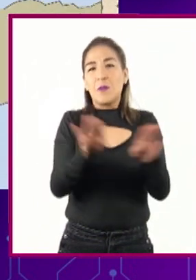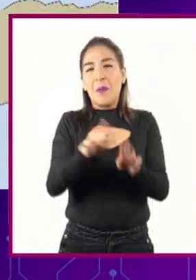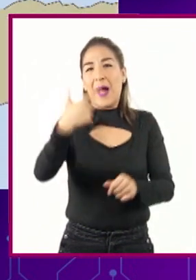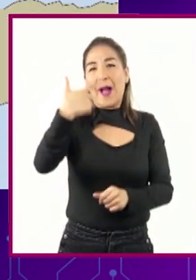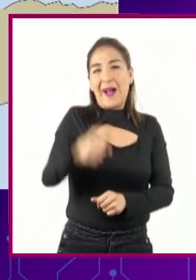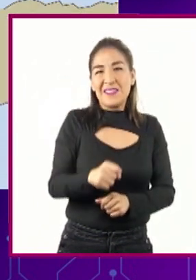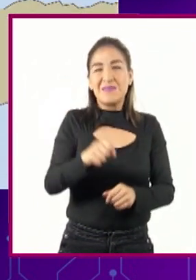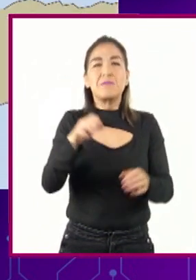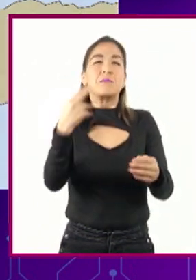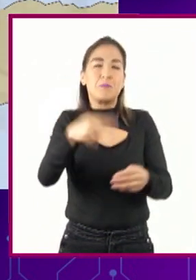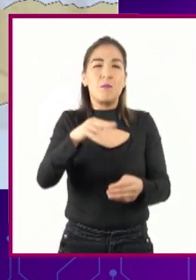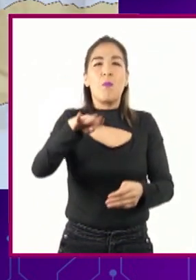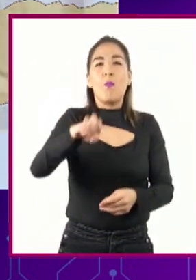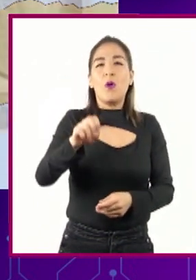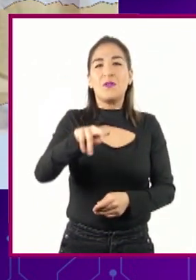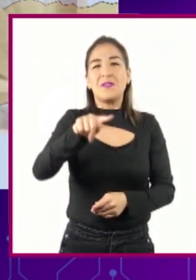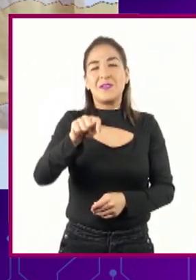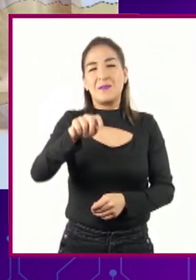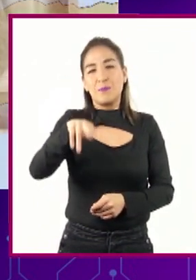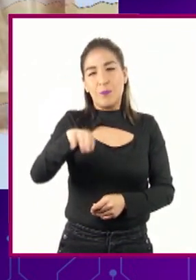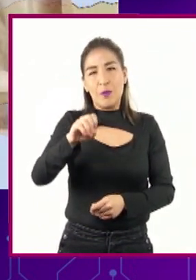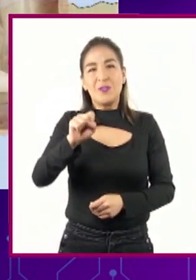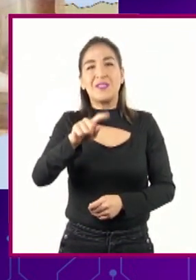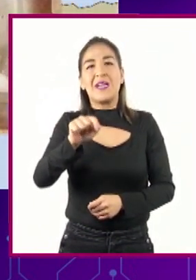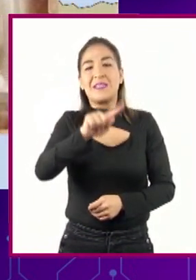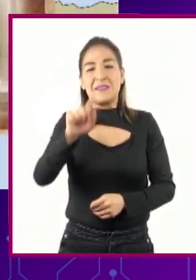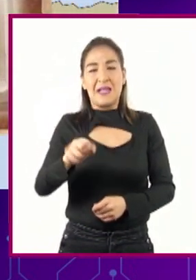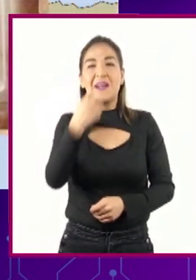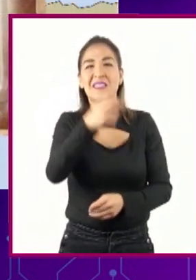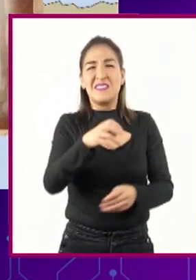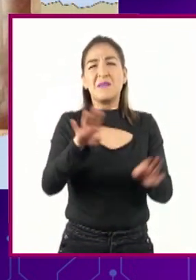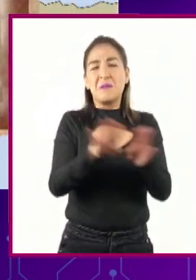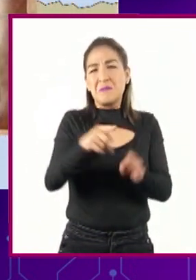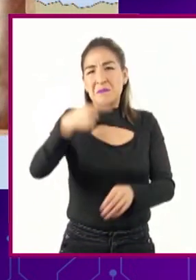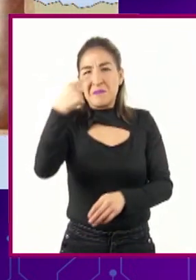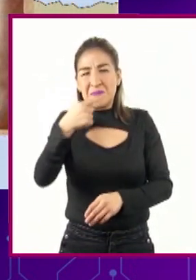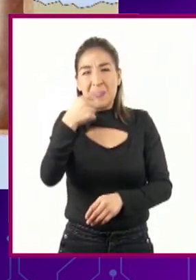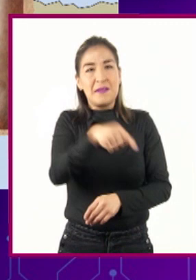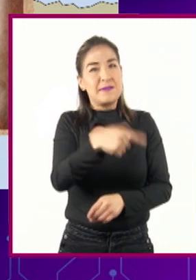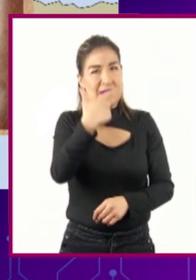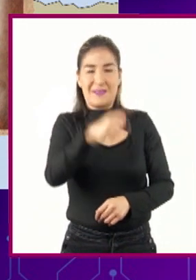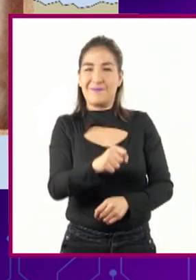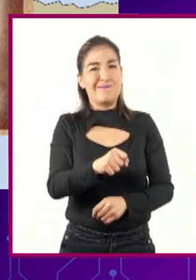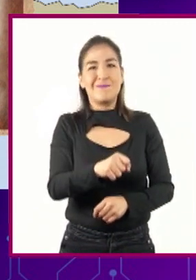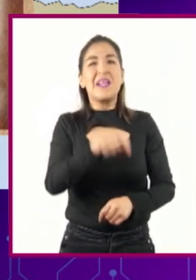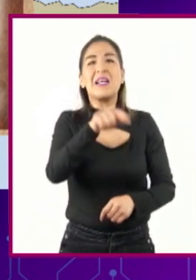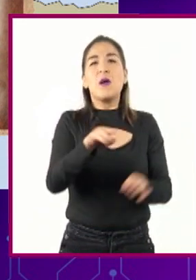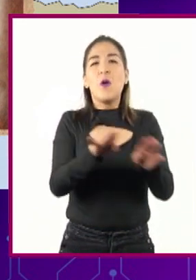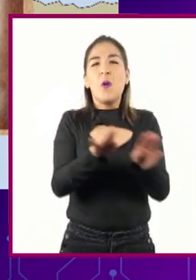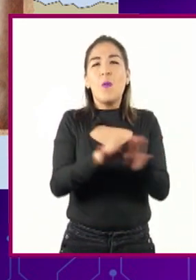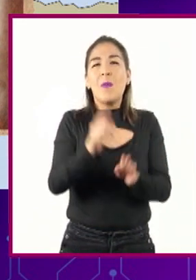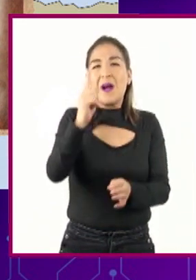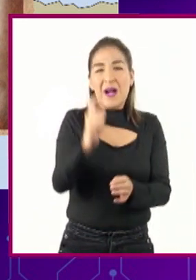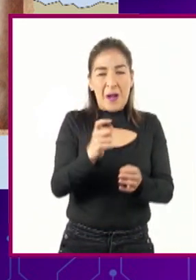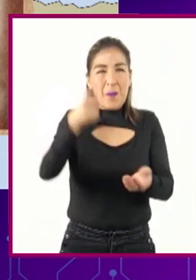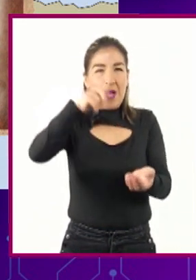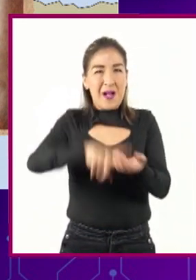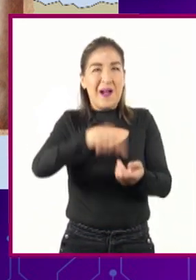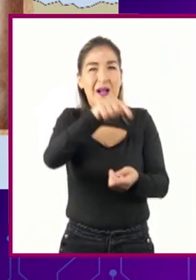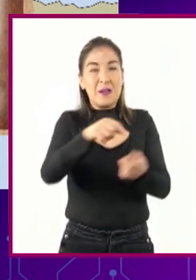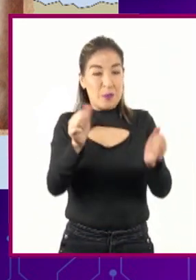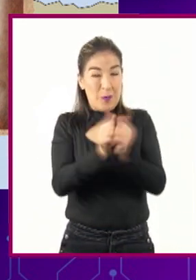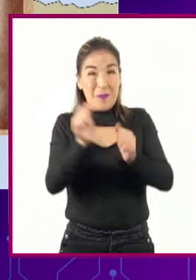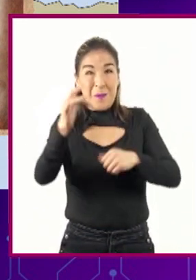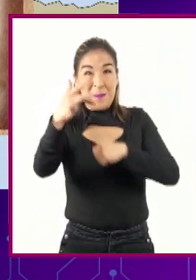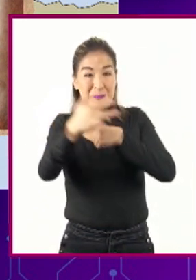gas mostaza por el olor de sus vapores. Pero la hiperita no es un gas, sino un líquido que en contacto con la